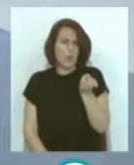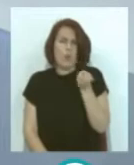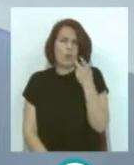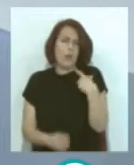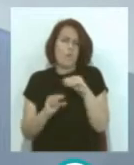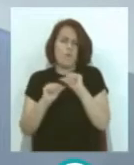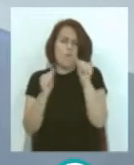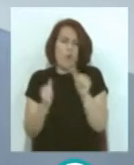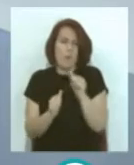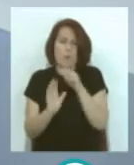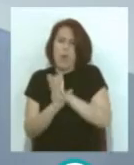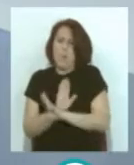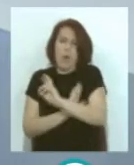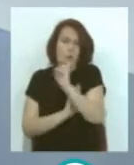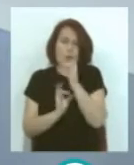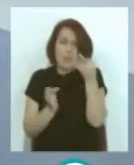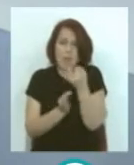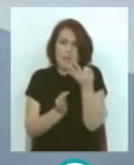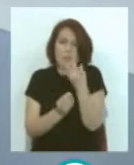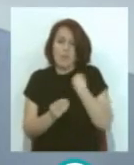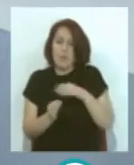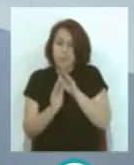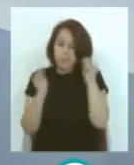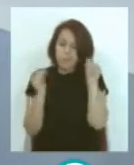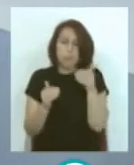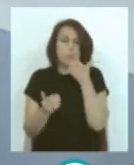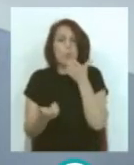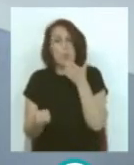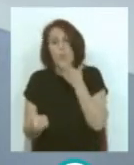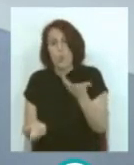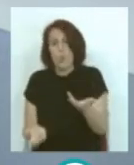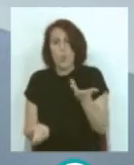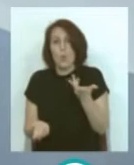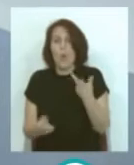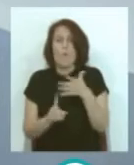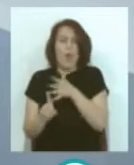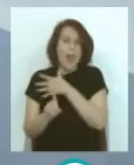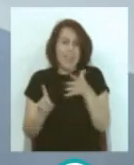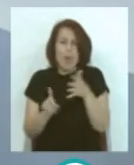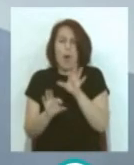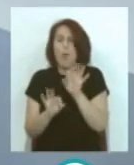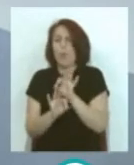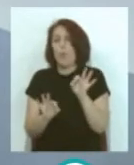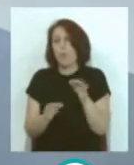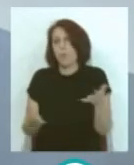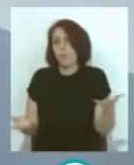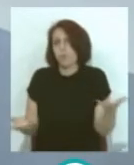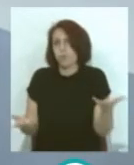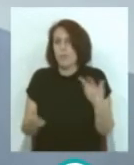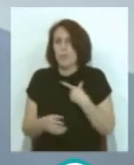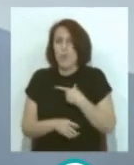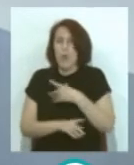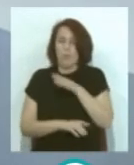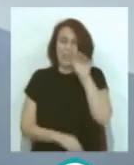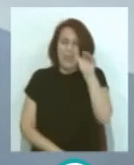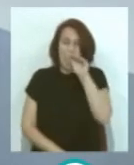otro tratamiento en otros programas que sean dedicados para eso, como es la violencia, la